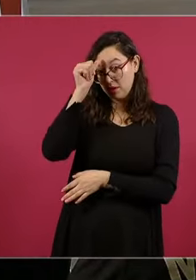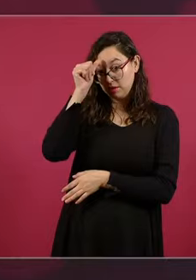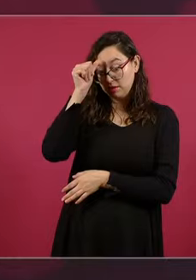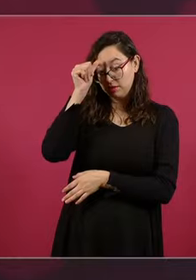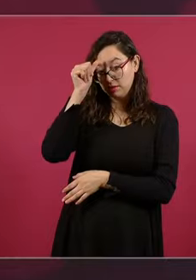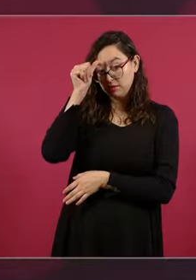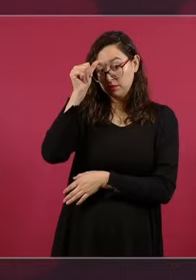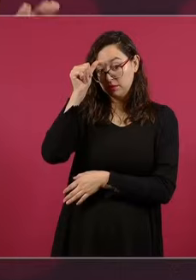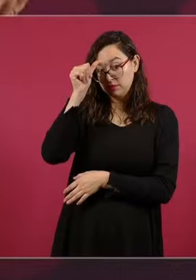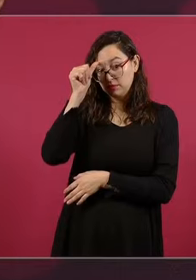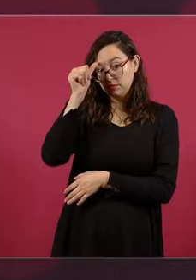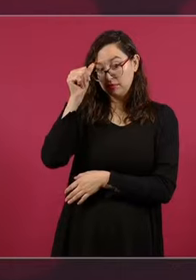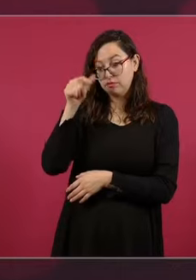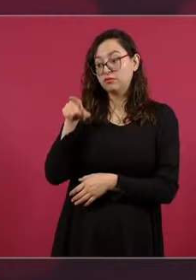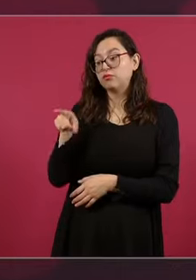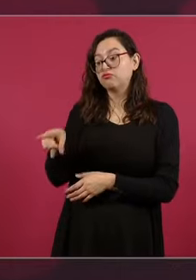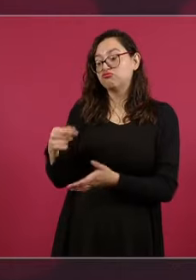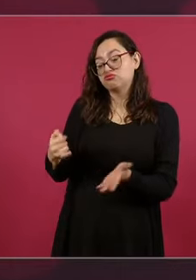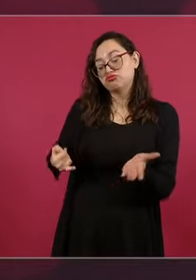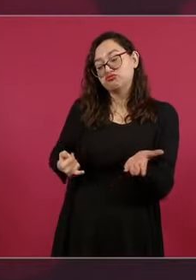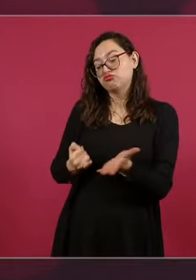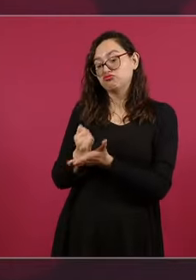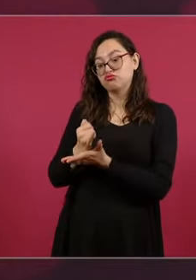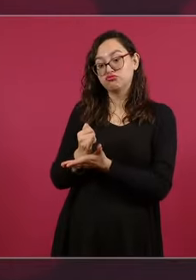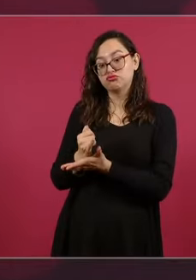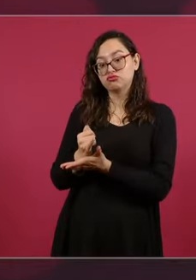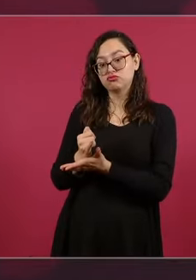entonces tú decides,